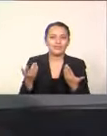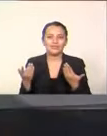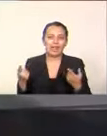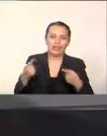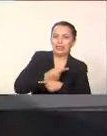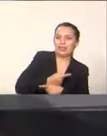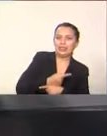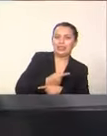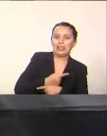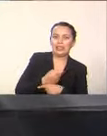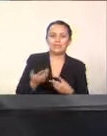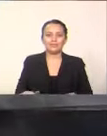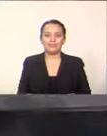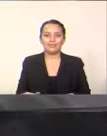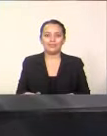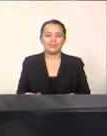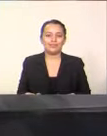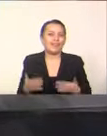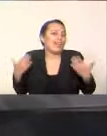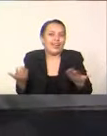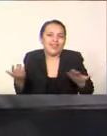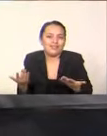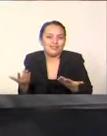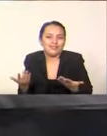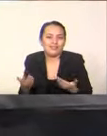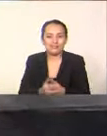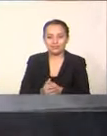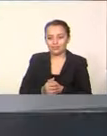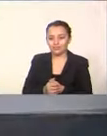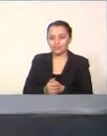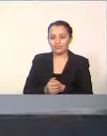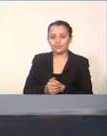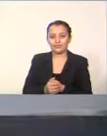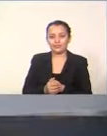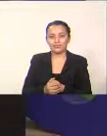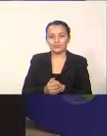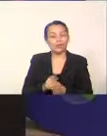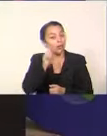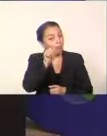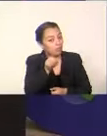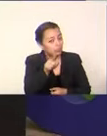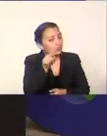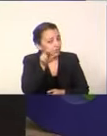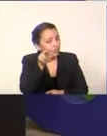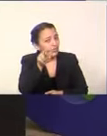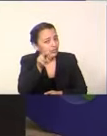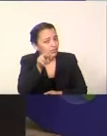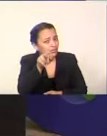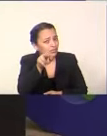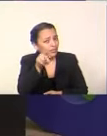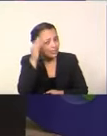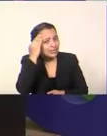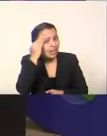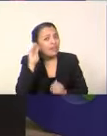situación extraña. ¿Qué podríamos realizar en ese caso? No sé, a mí se me ocurre quizás preguntarle a nuestros amiguitos, tal vez ellos saben. ¿Ustedes saben cómo resolver esta